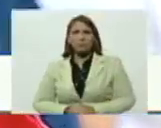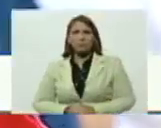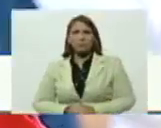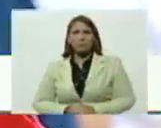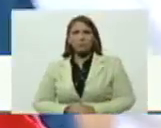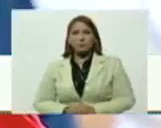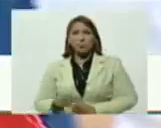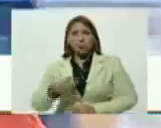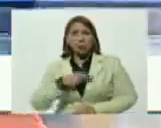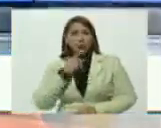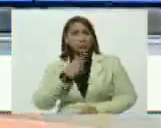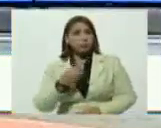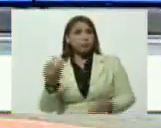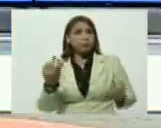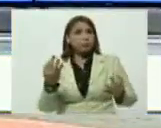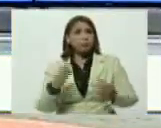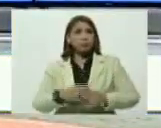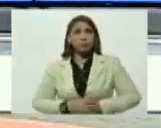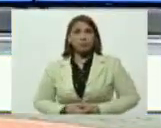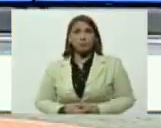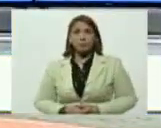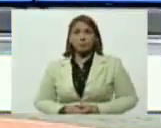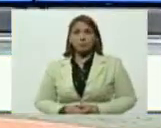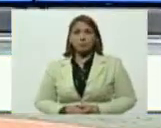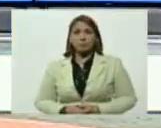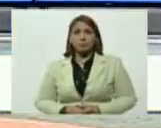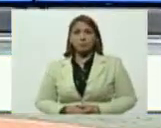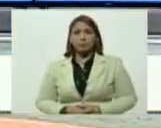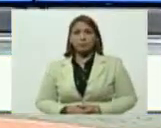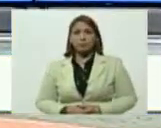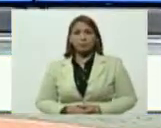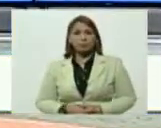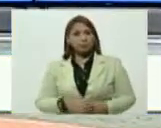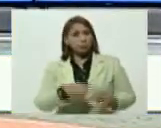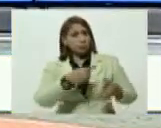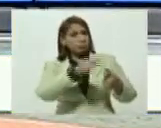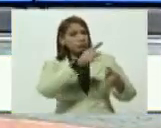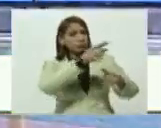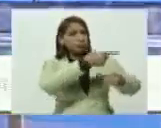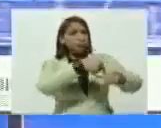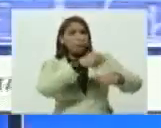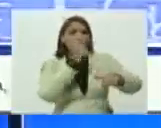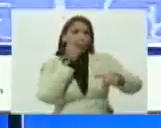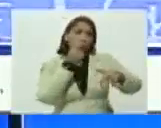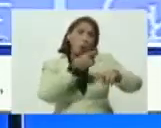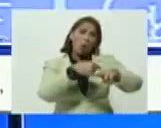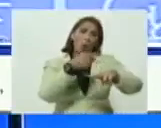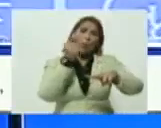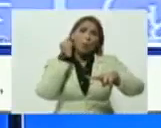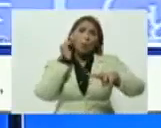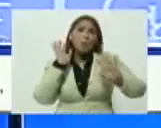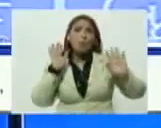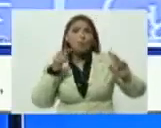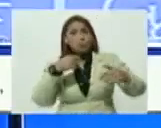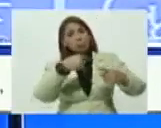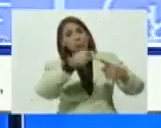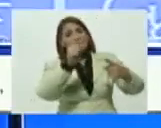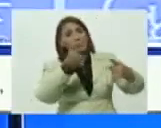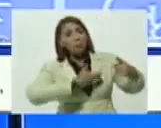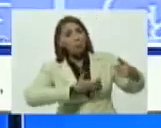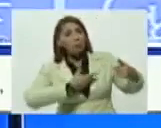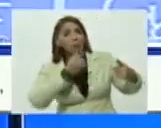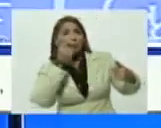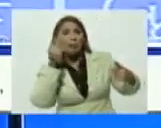Lo hemos dicho muchas veces. Aquel gobernador o gobernadora, aquel alcalde o